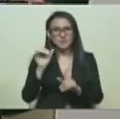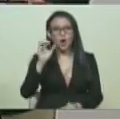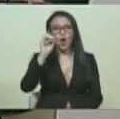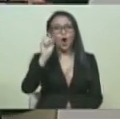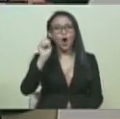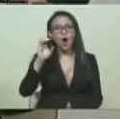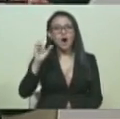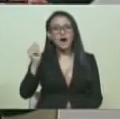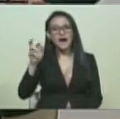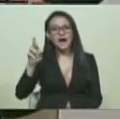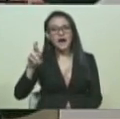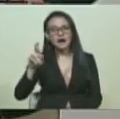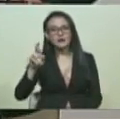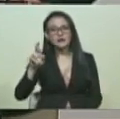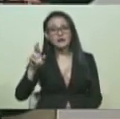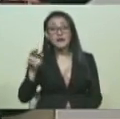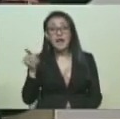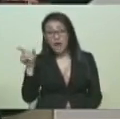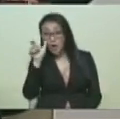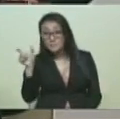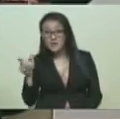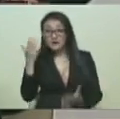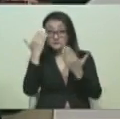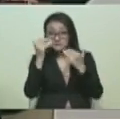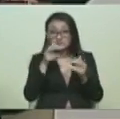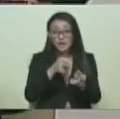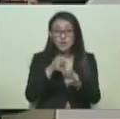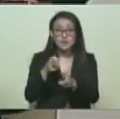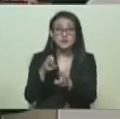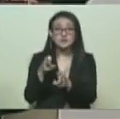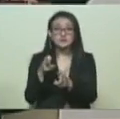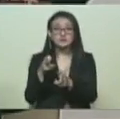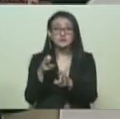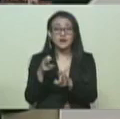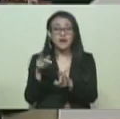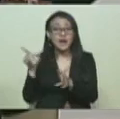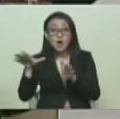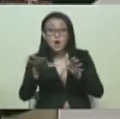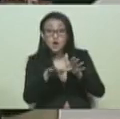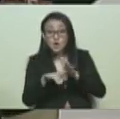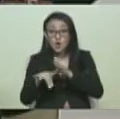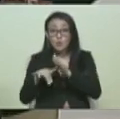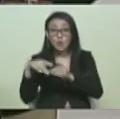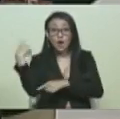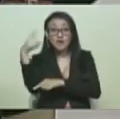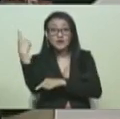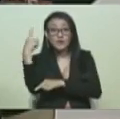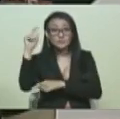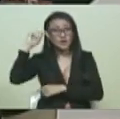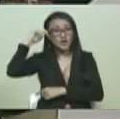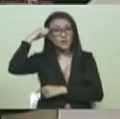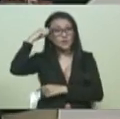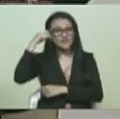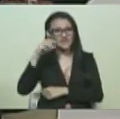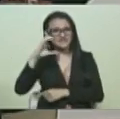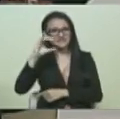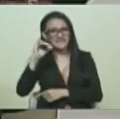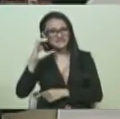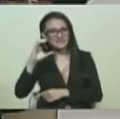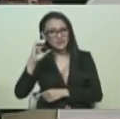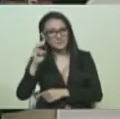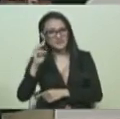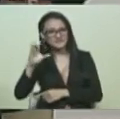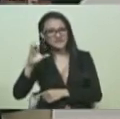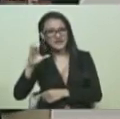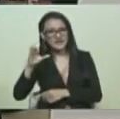de la justicia, terrorista, quien hurtó un helicóptero del 6CPC